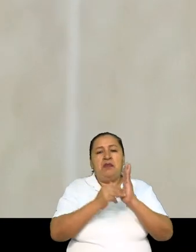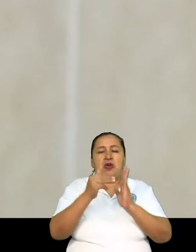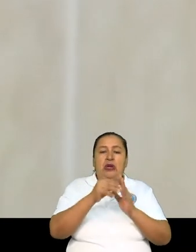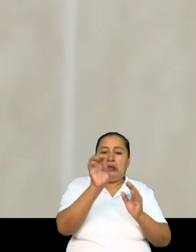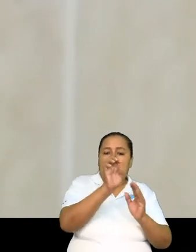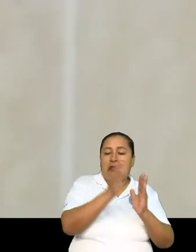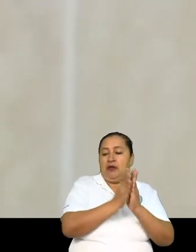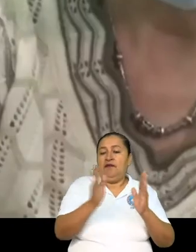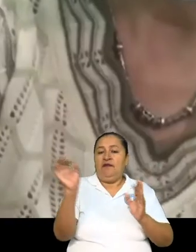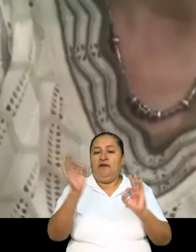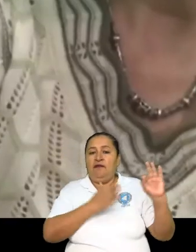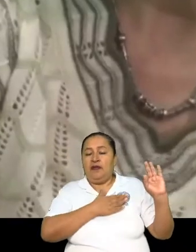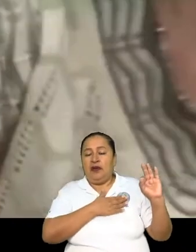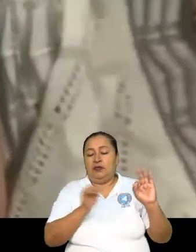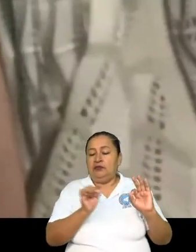y febrero próximo.